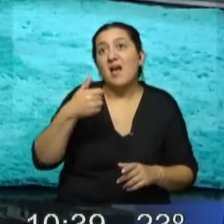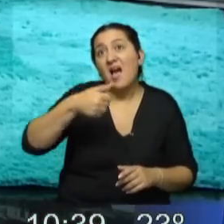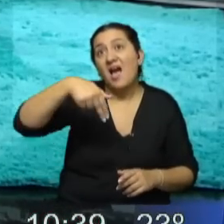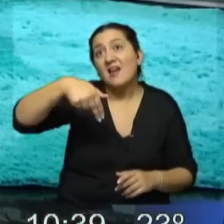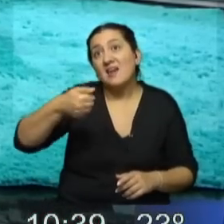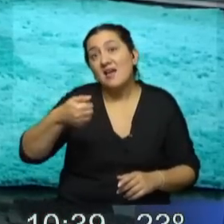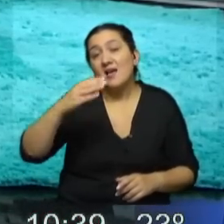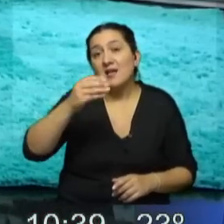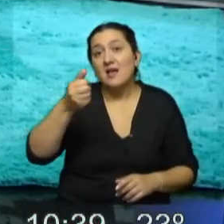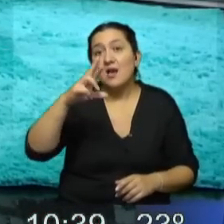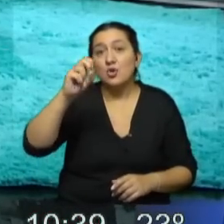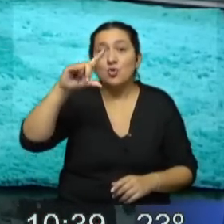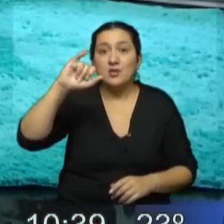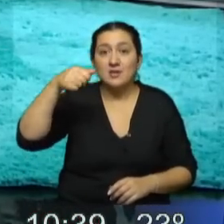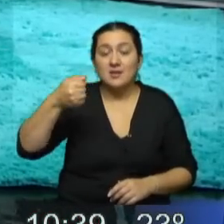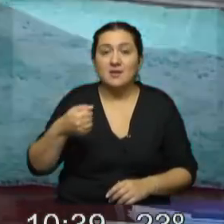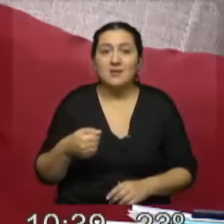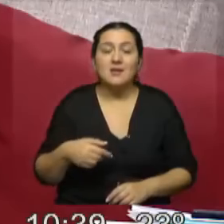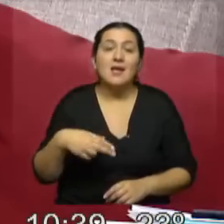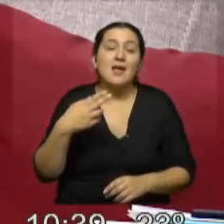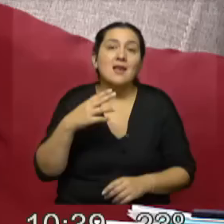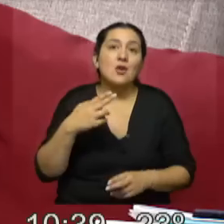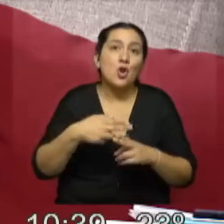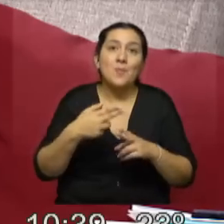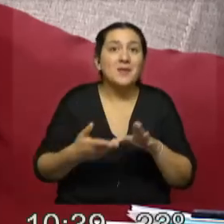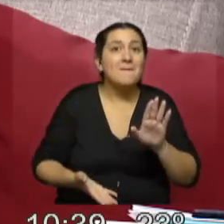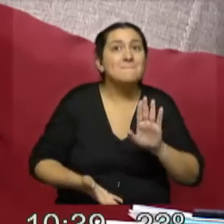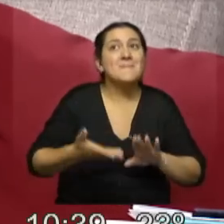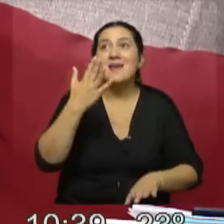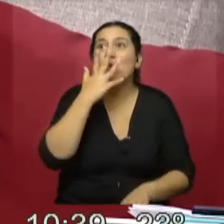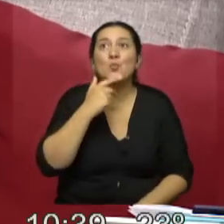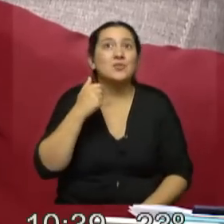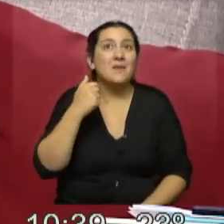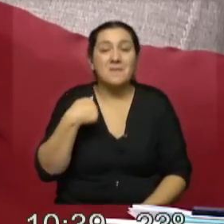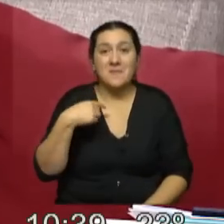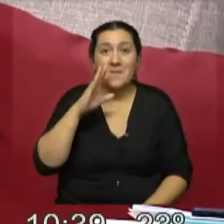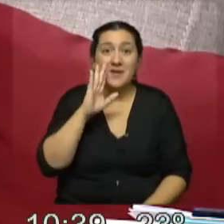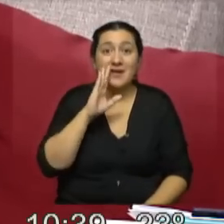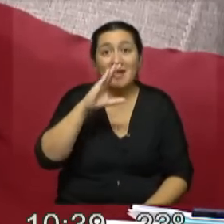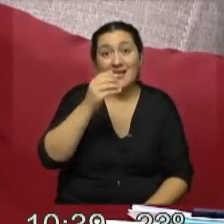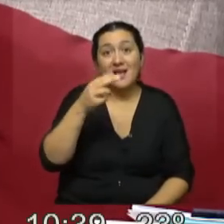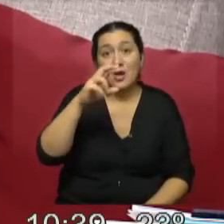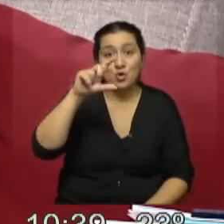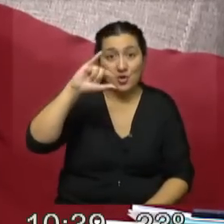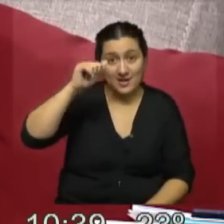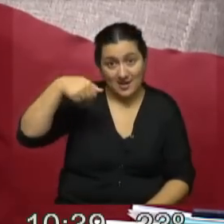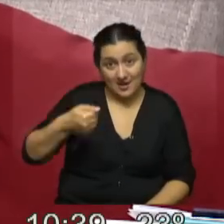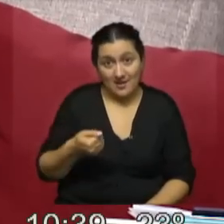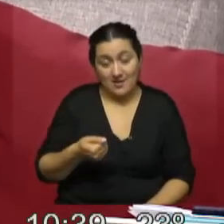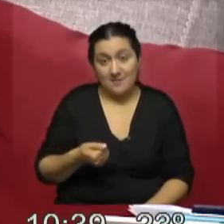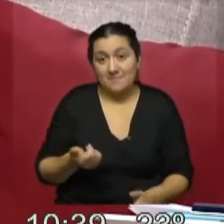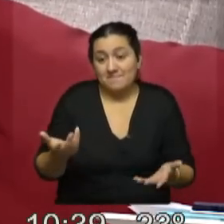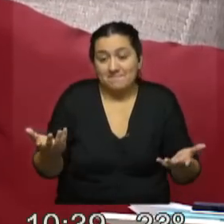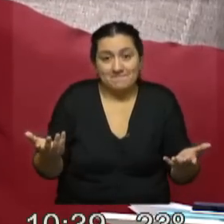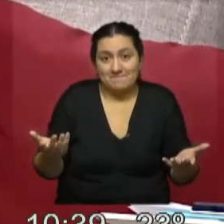me llamo Carolina porque era el nombre que más le gustaba a mi mamá estaba enamorada de ese nombre y este y bueno